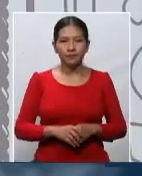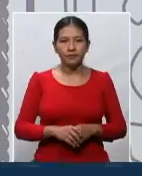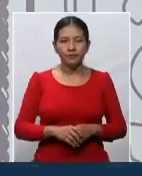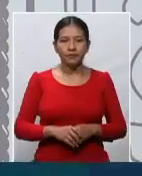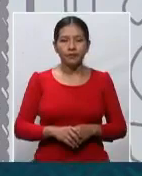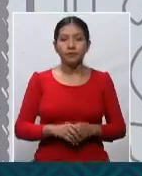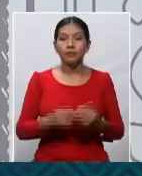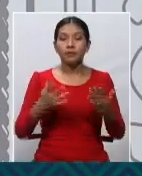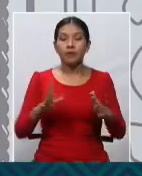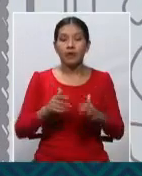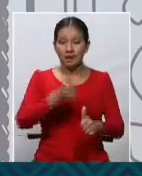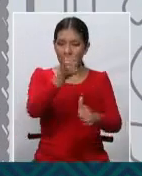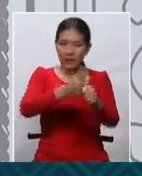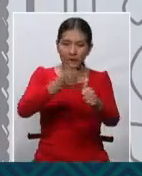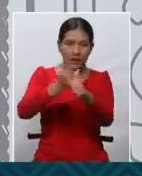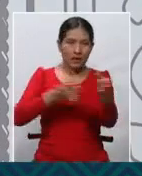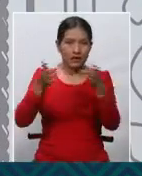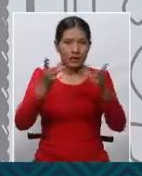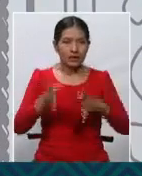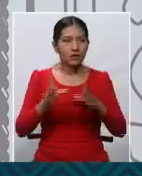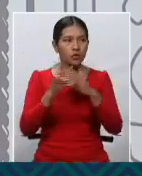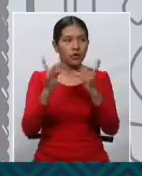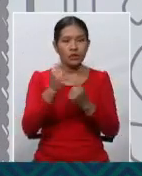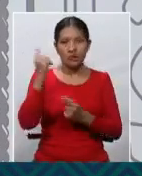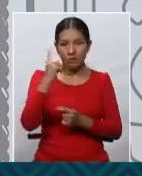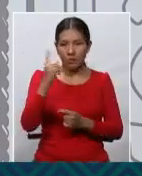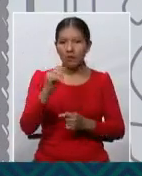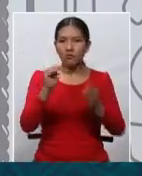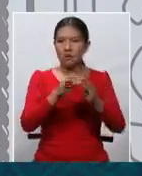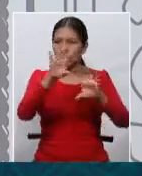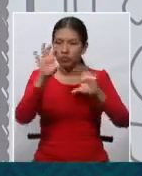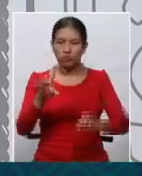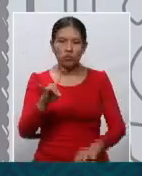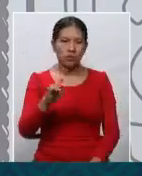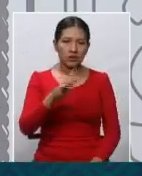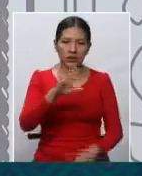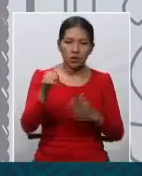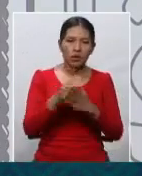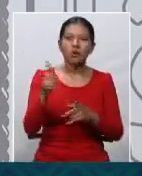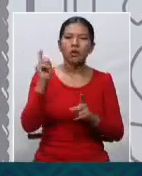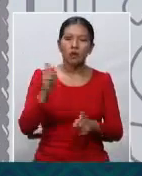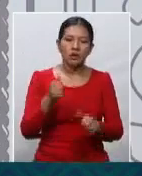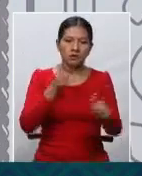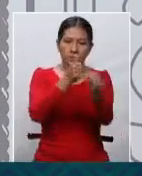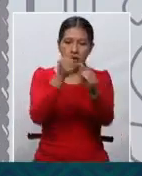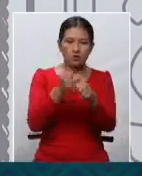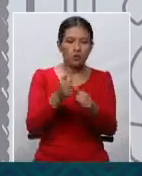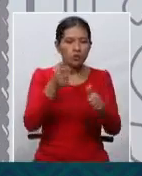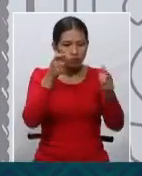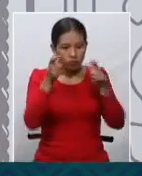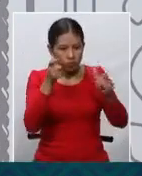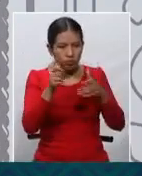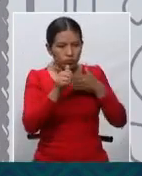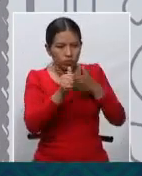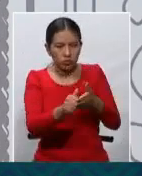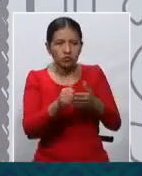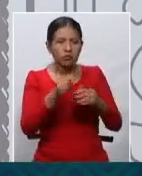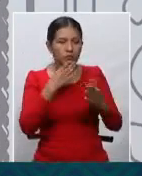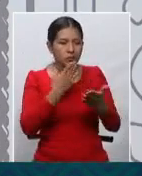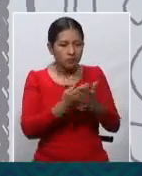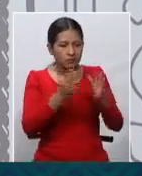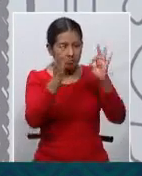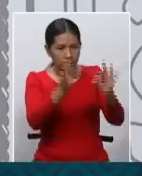La obligación de cada dirección departamental y de nuestras direcciones distritales es eso, hacer el seguimiento permanente del